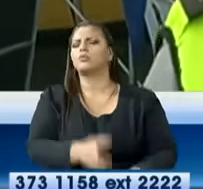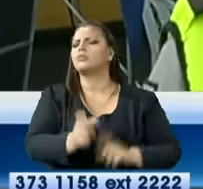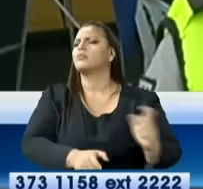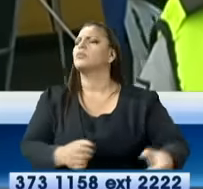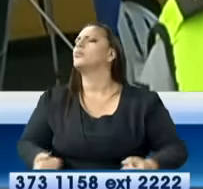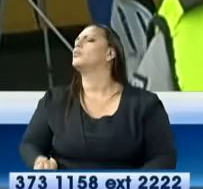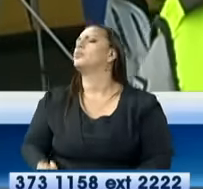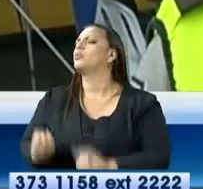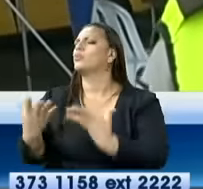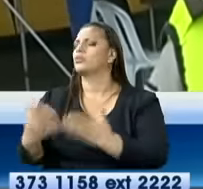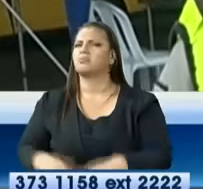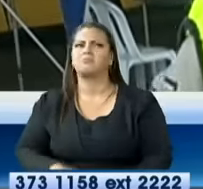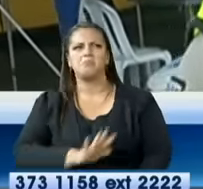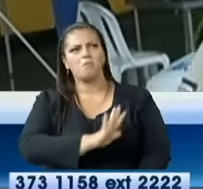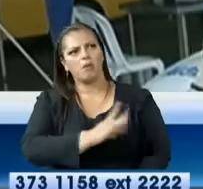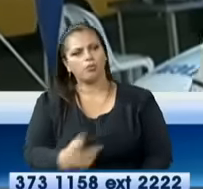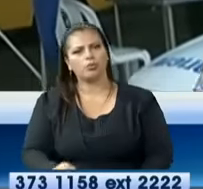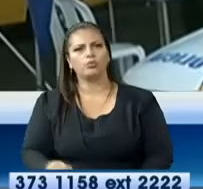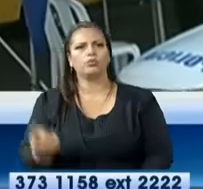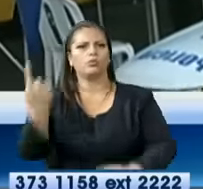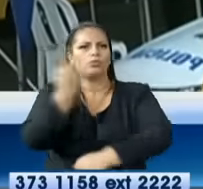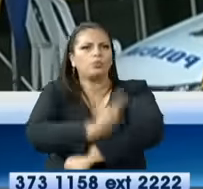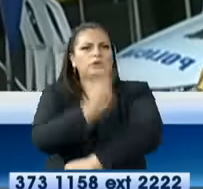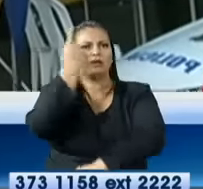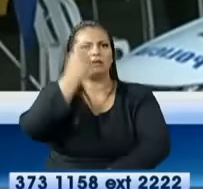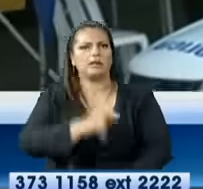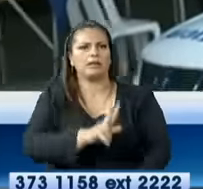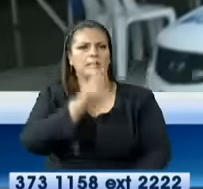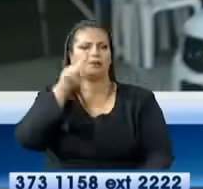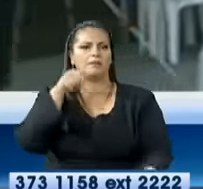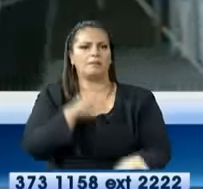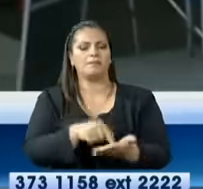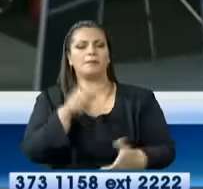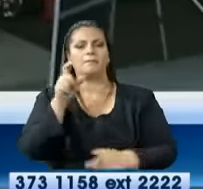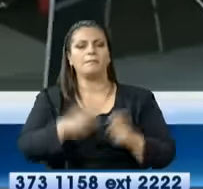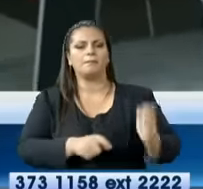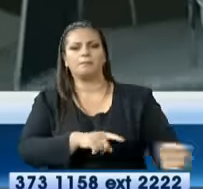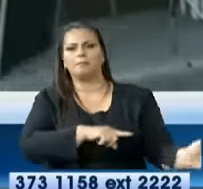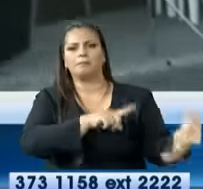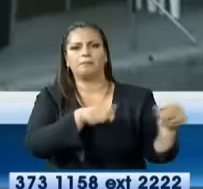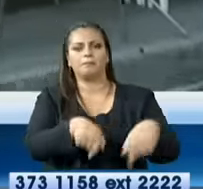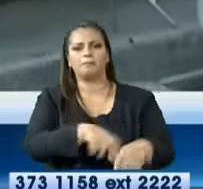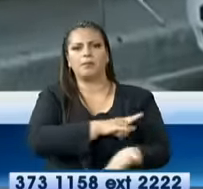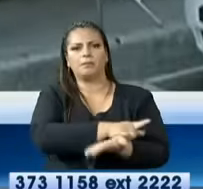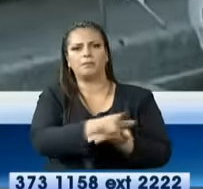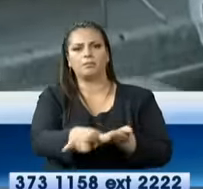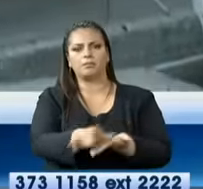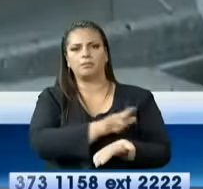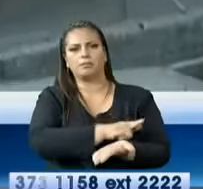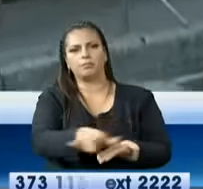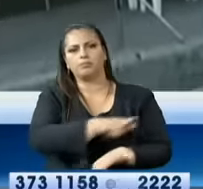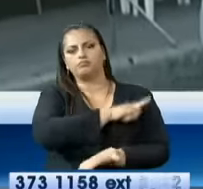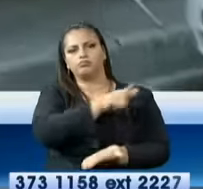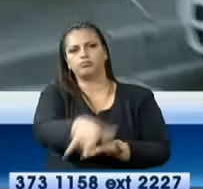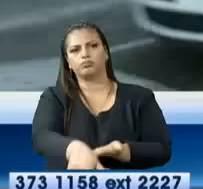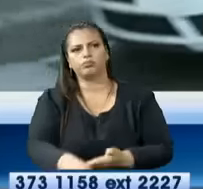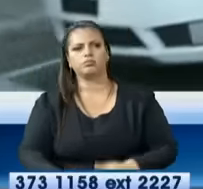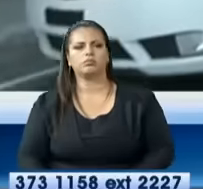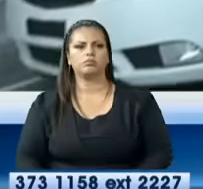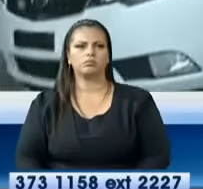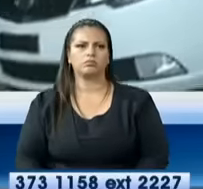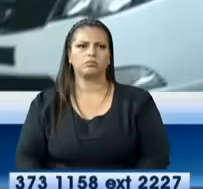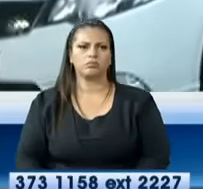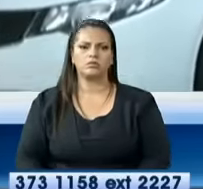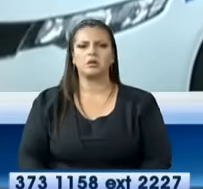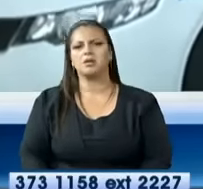aproximado, como decía, un aproximado de 3.000 personas. Oh. Están llegando aquí. Como le manifestaba, y por lo general suelen llegar de las que se han solicitado